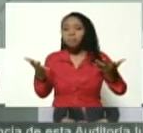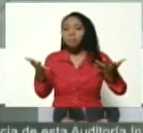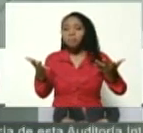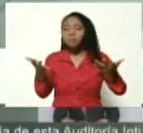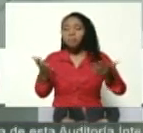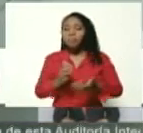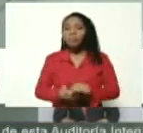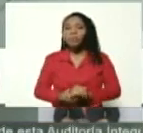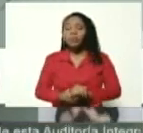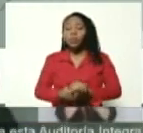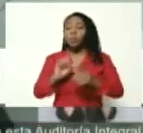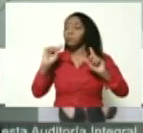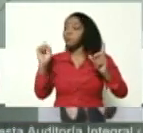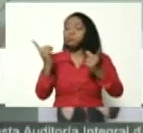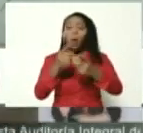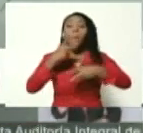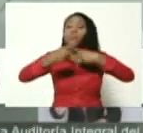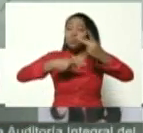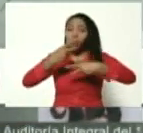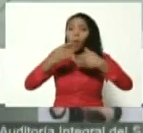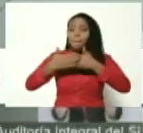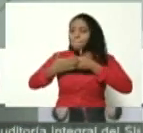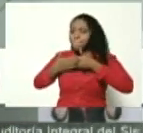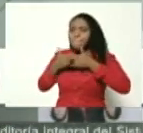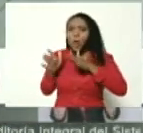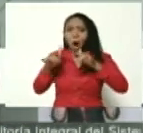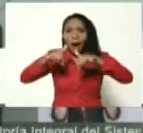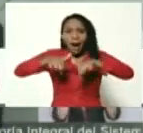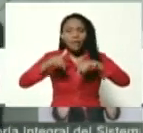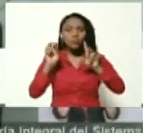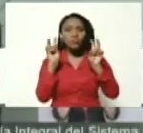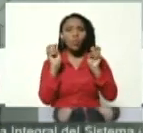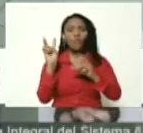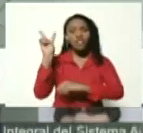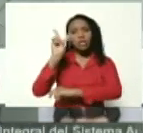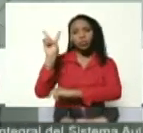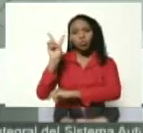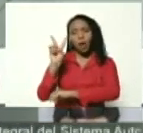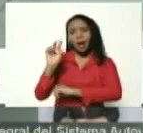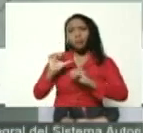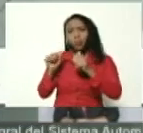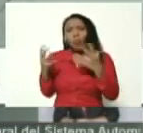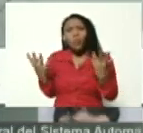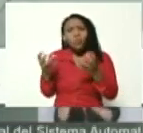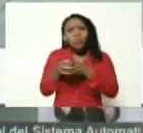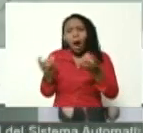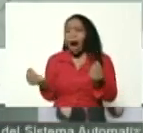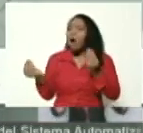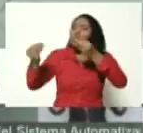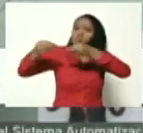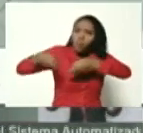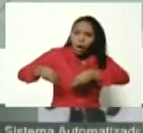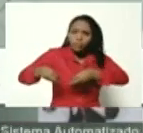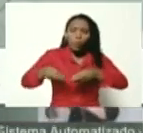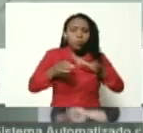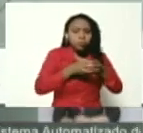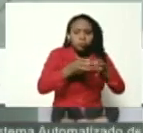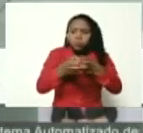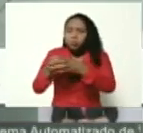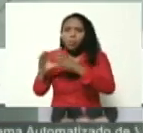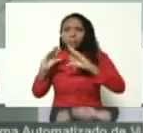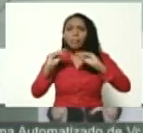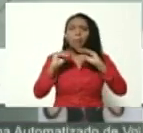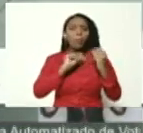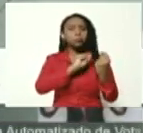de un ambiente político que se abre en el país a partir de un conjunto de acuerdos que se han